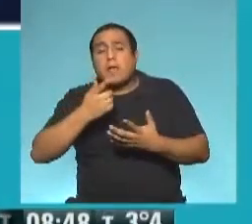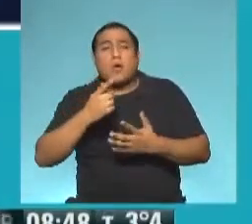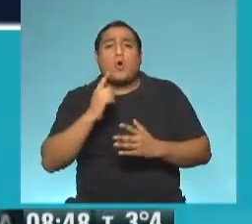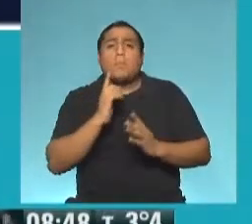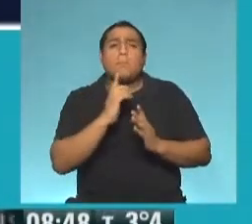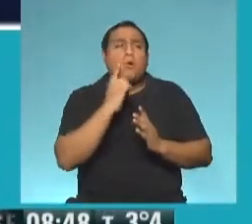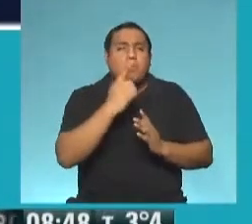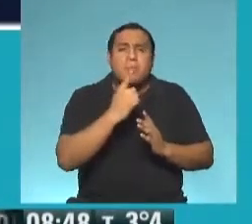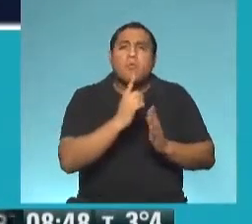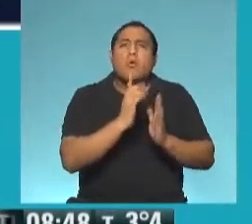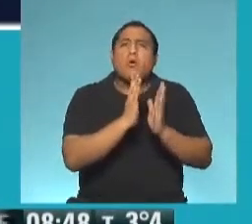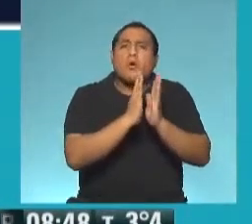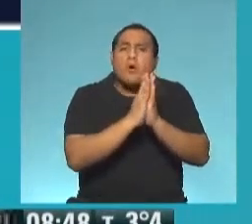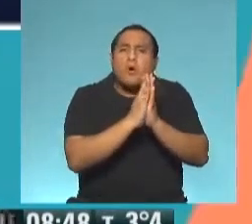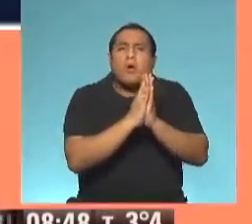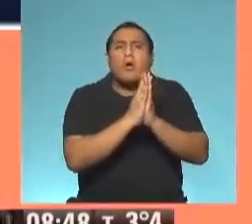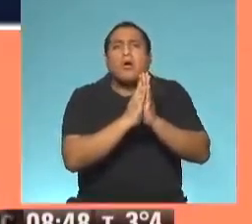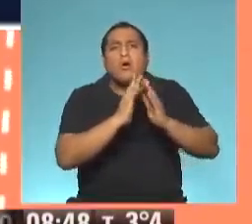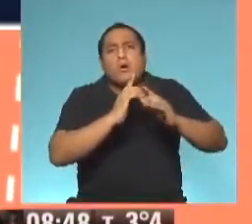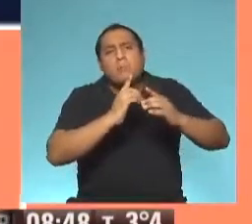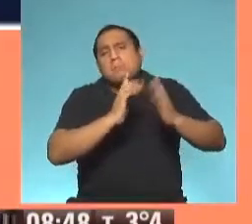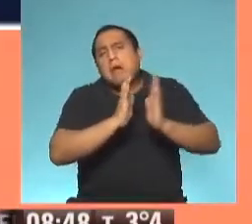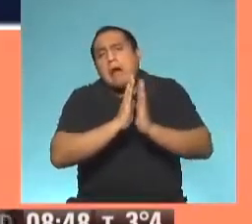cumple una función importante allí.